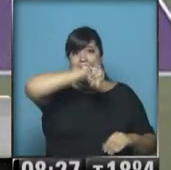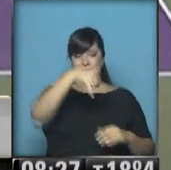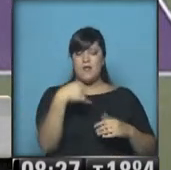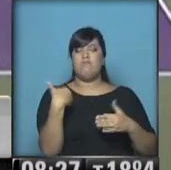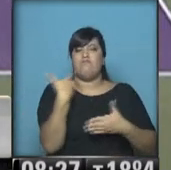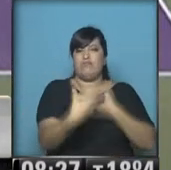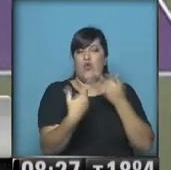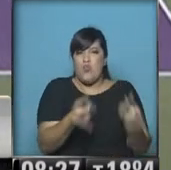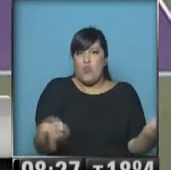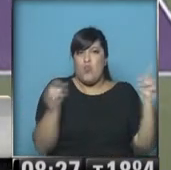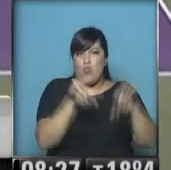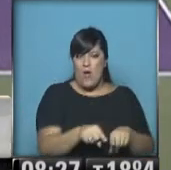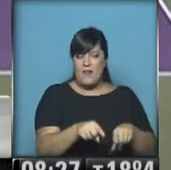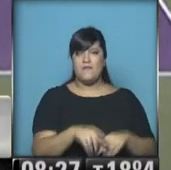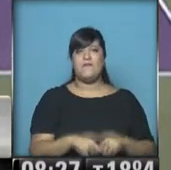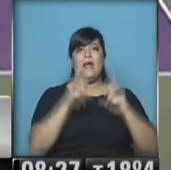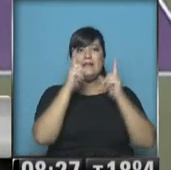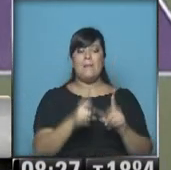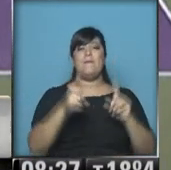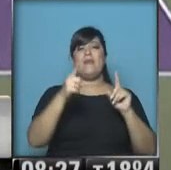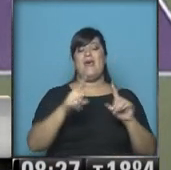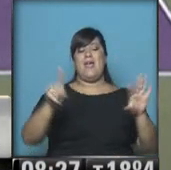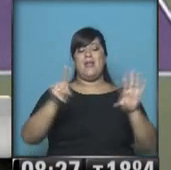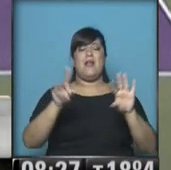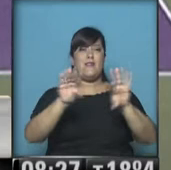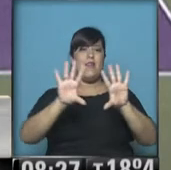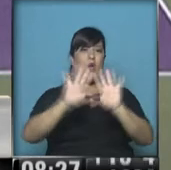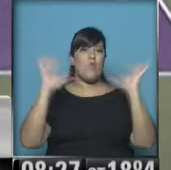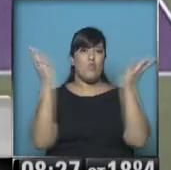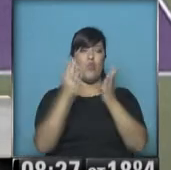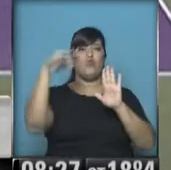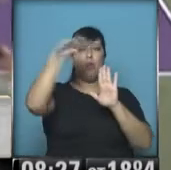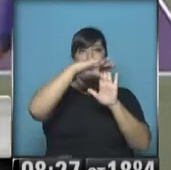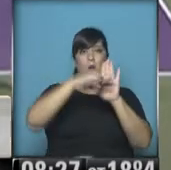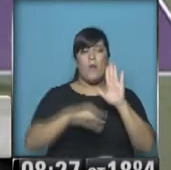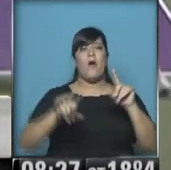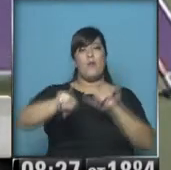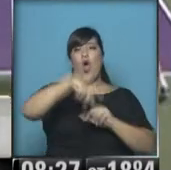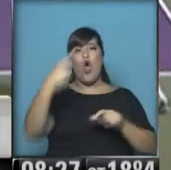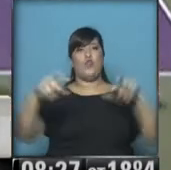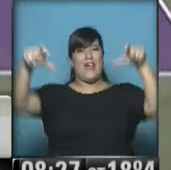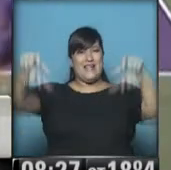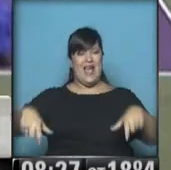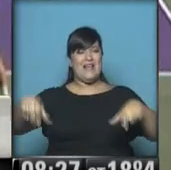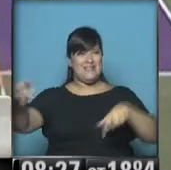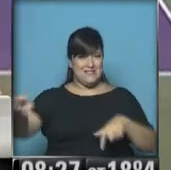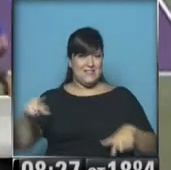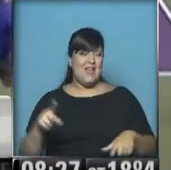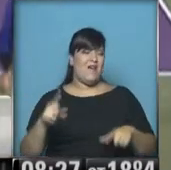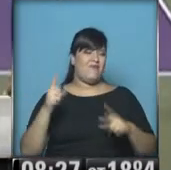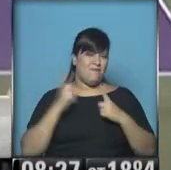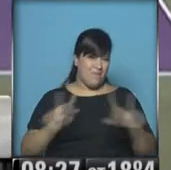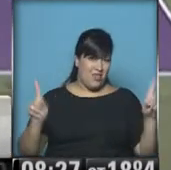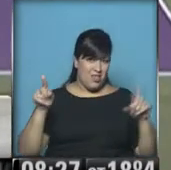rearmarse y de sumar en el ranking, porque viene el polvo de ladrillo, con lo cual la superficie predilecta del tandilense,